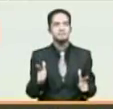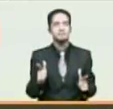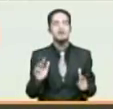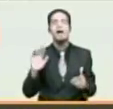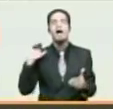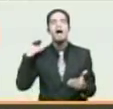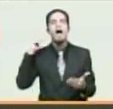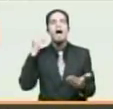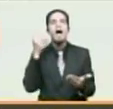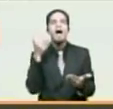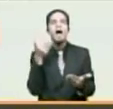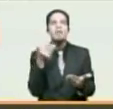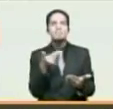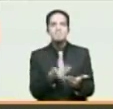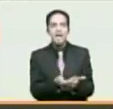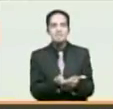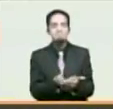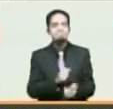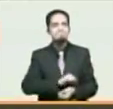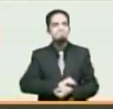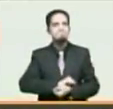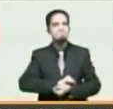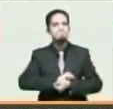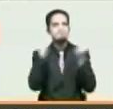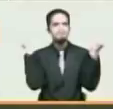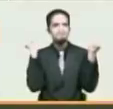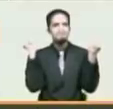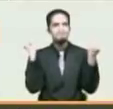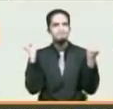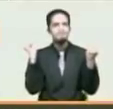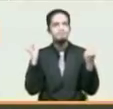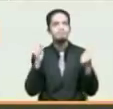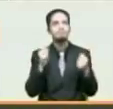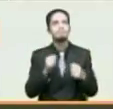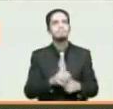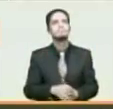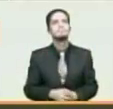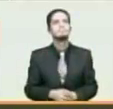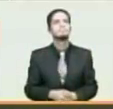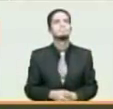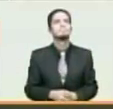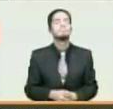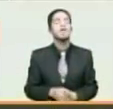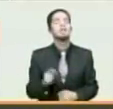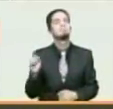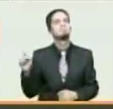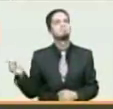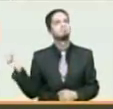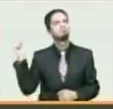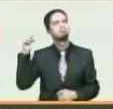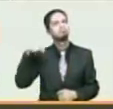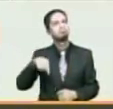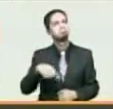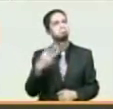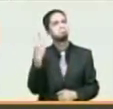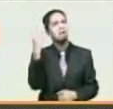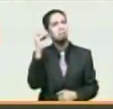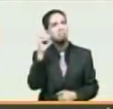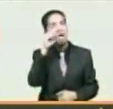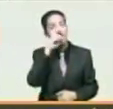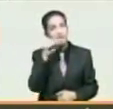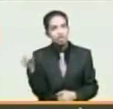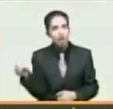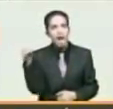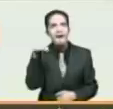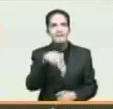que hayamos roto las cadenas del imperialismo. Hoy, mira, ya han pasado 30 años, aquí estamos,